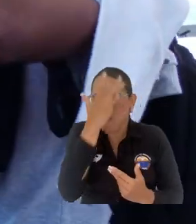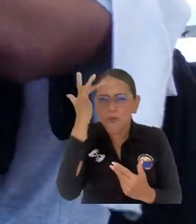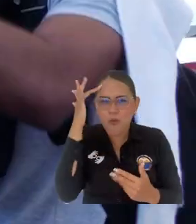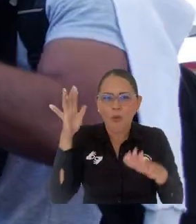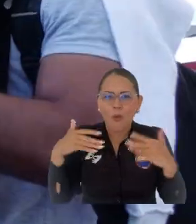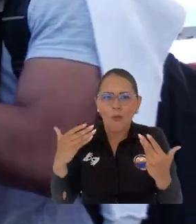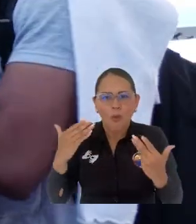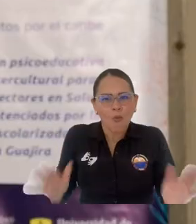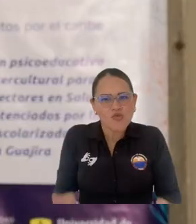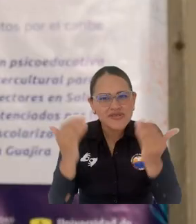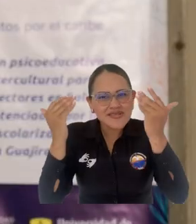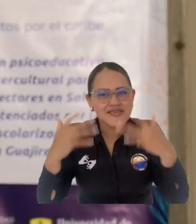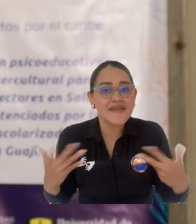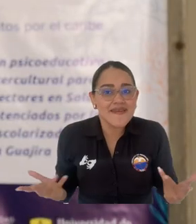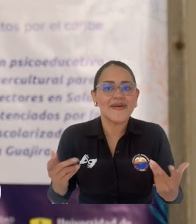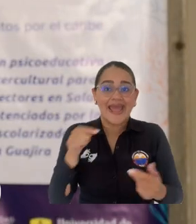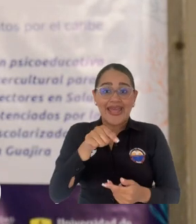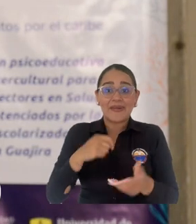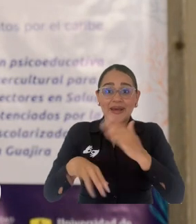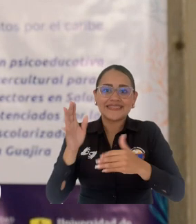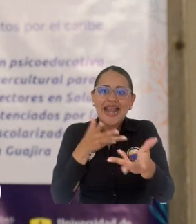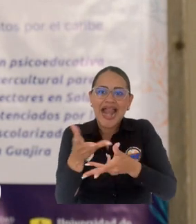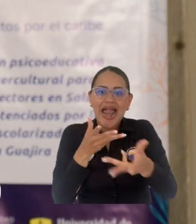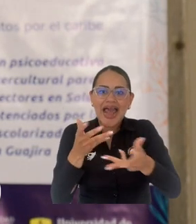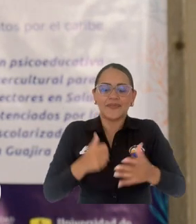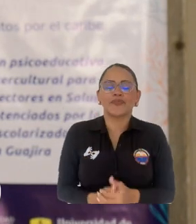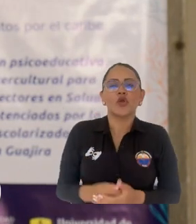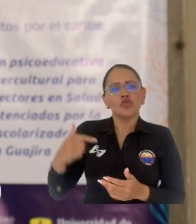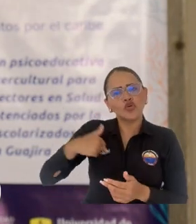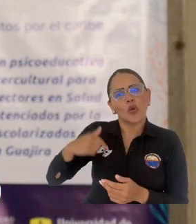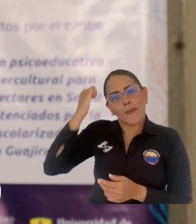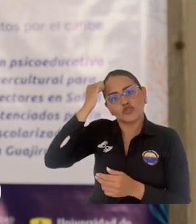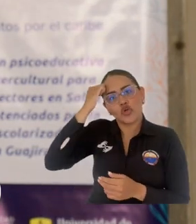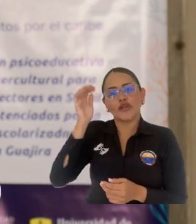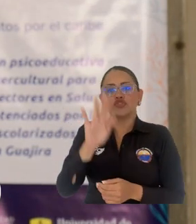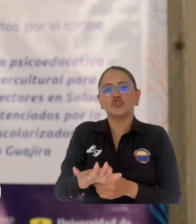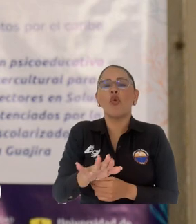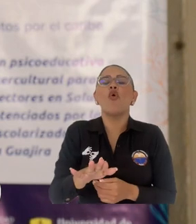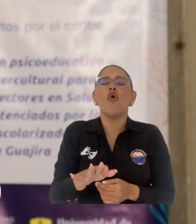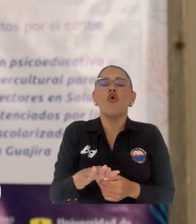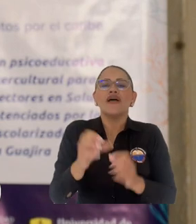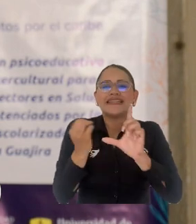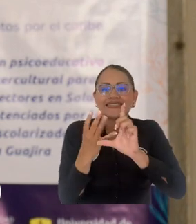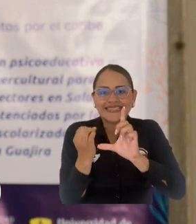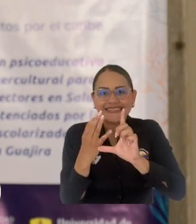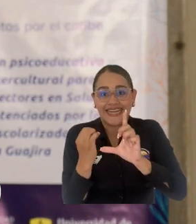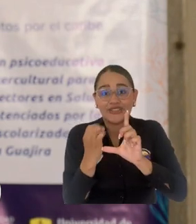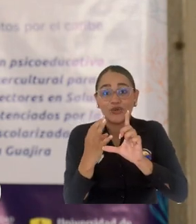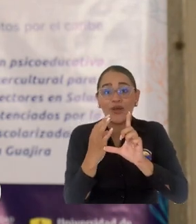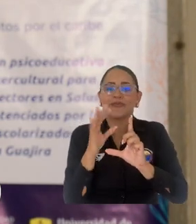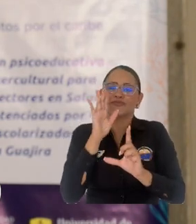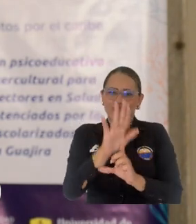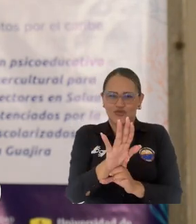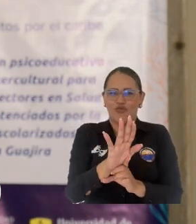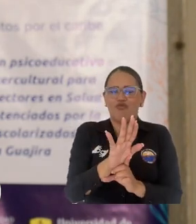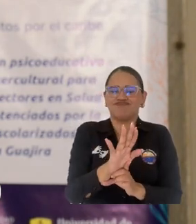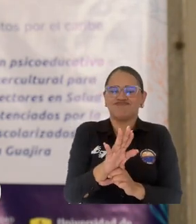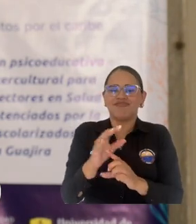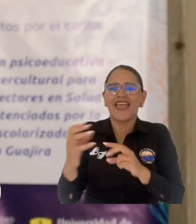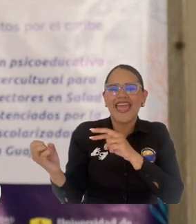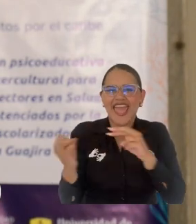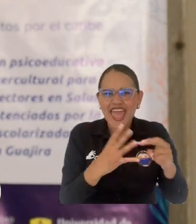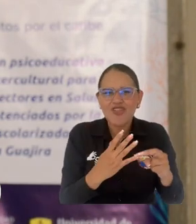mental de los jóvenes. Comenzamos a dialogar con los docentes del programa de licenciatura en etnoeducación y